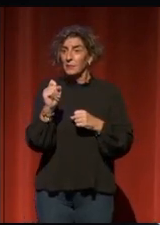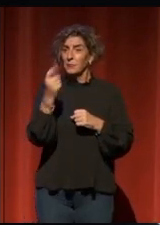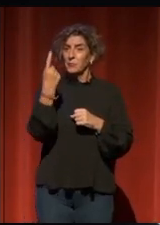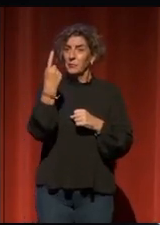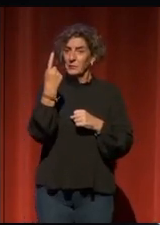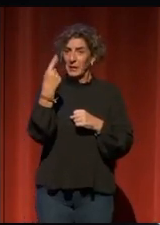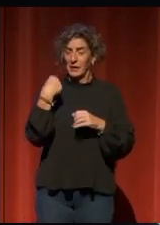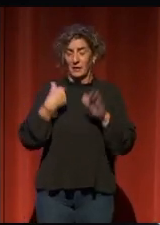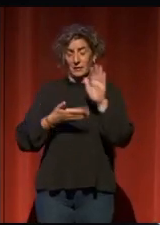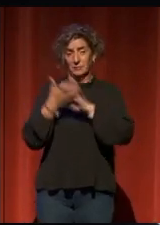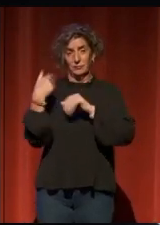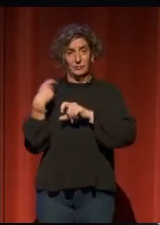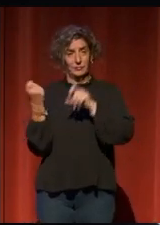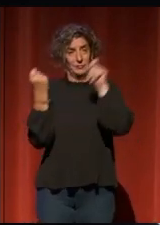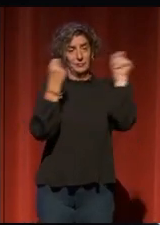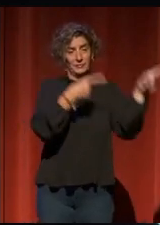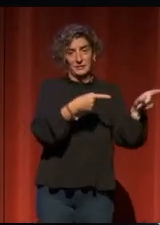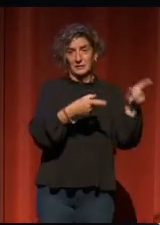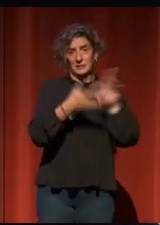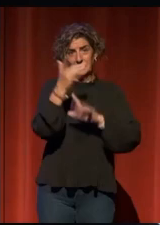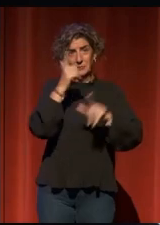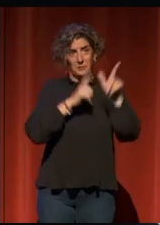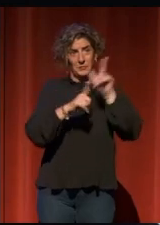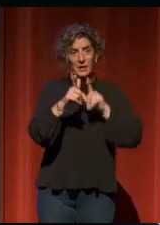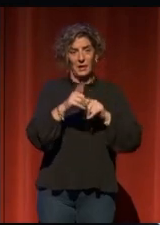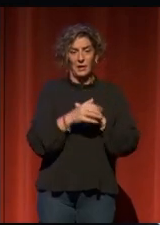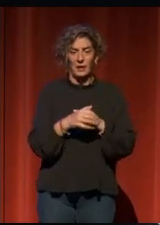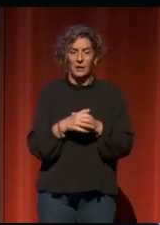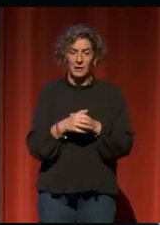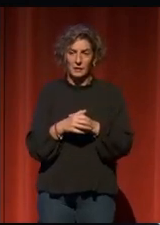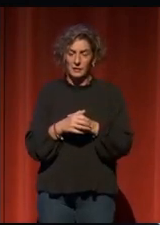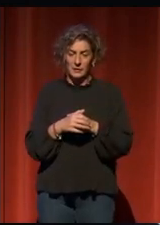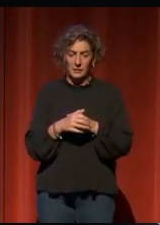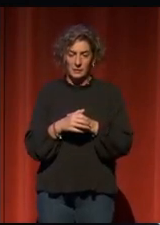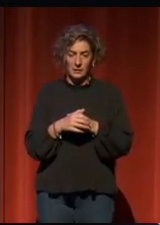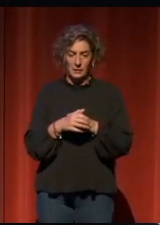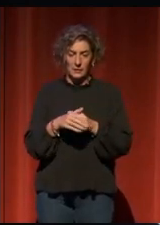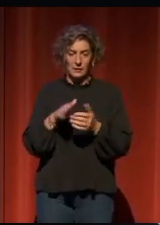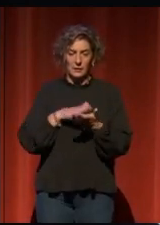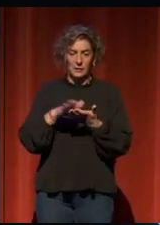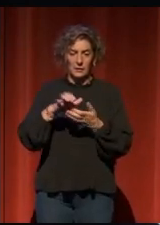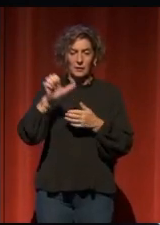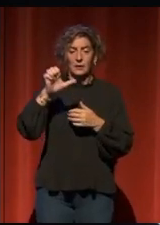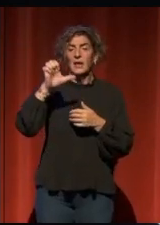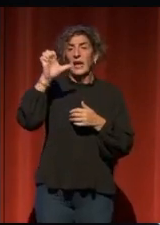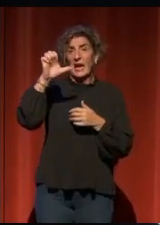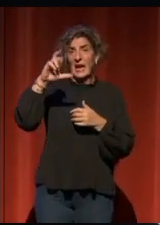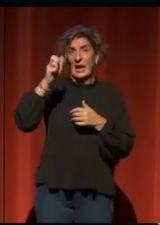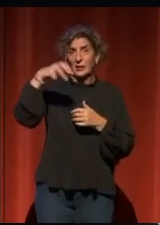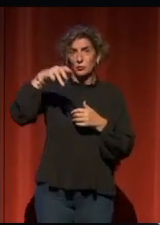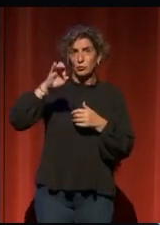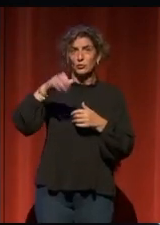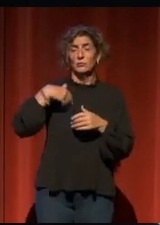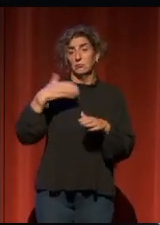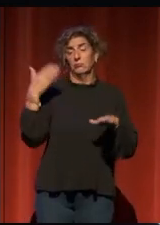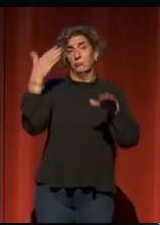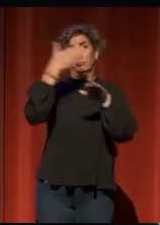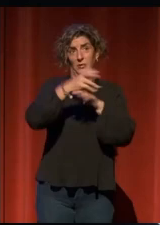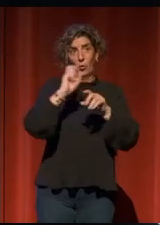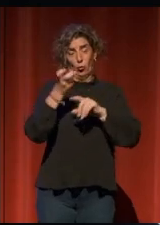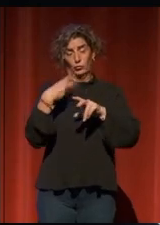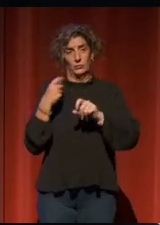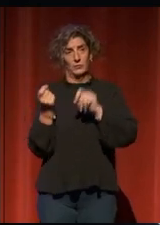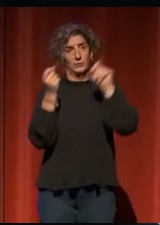Erasmo, los bellísimos manuscritos iluminados procedentes de Borgoña,